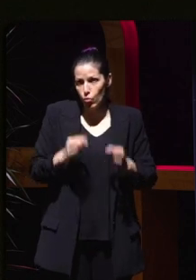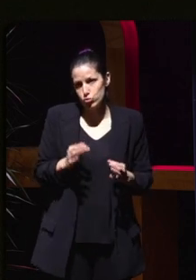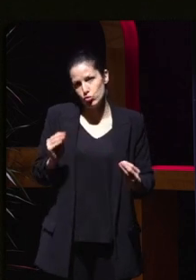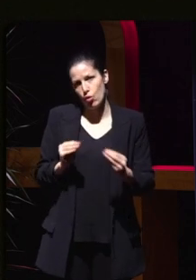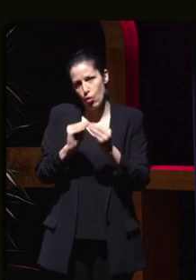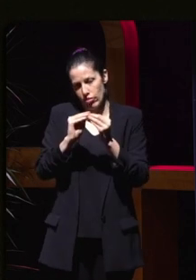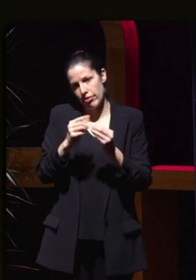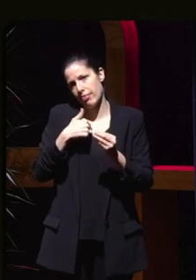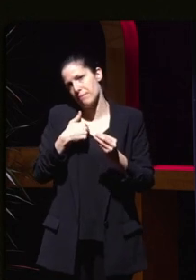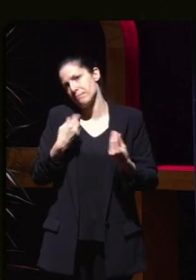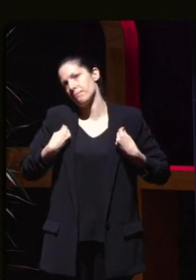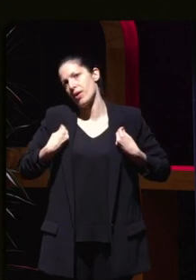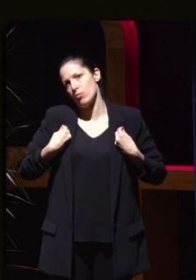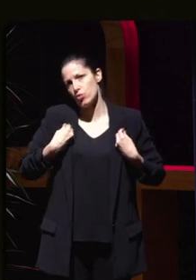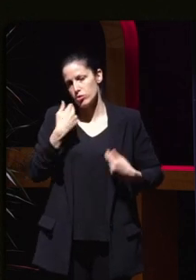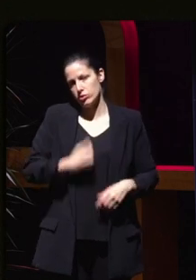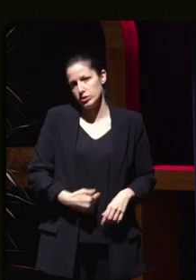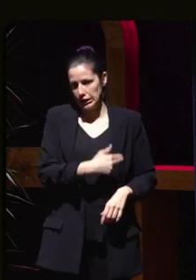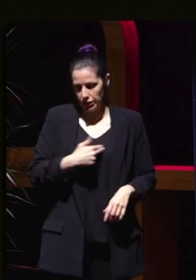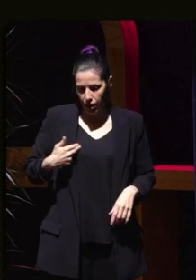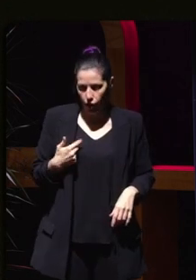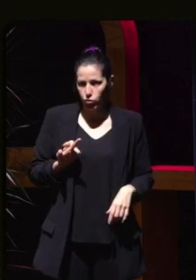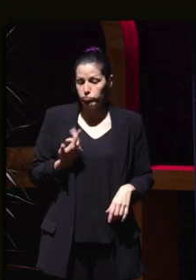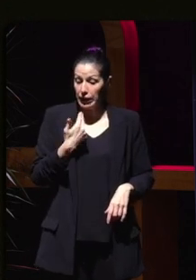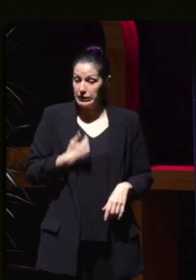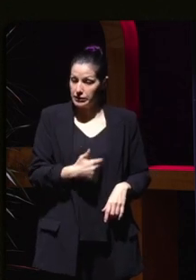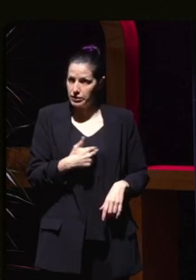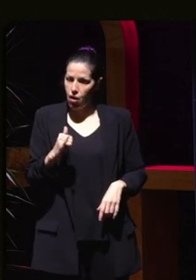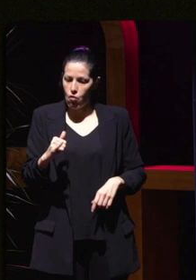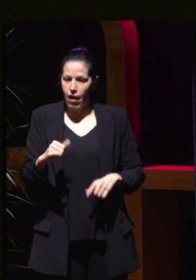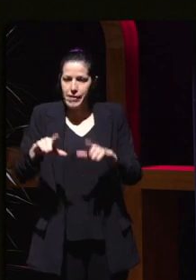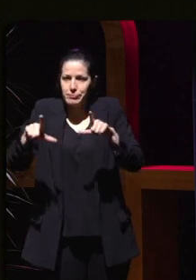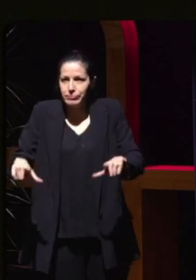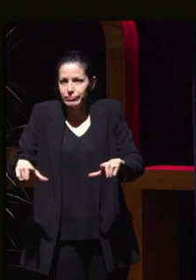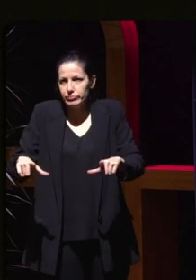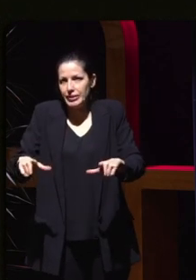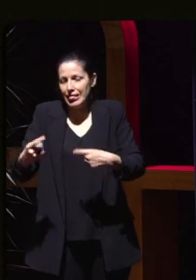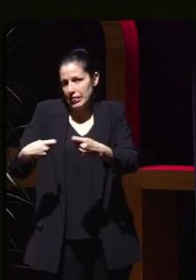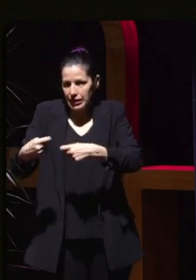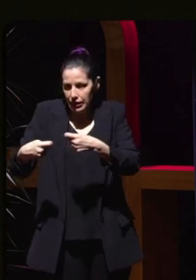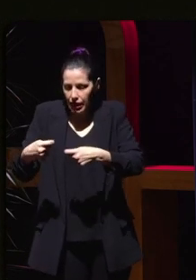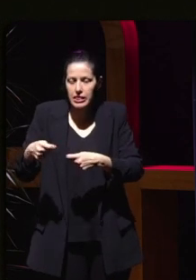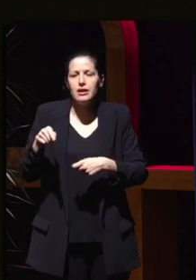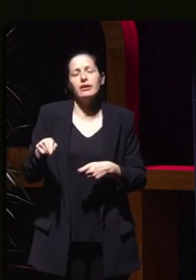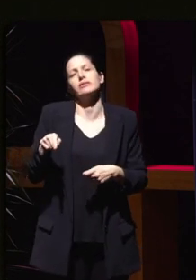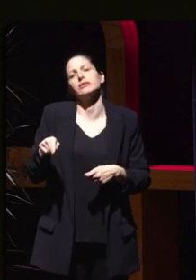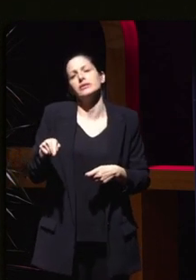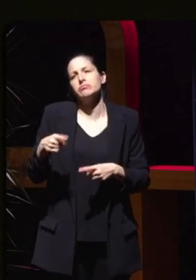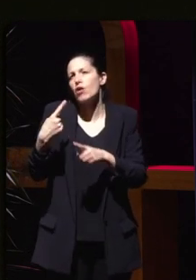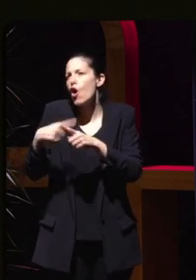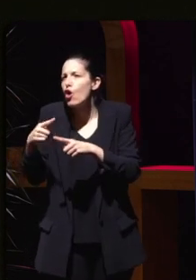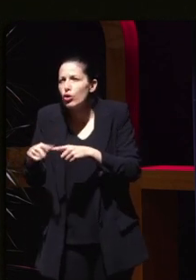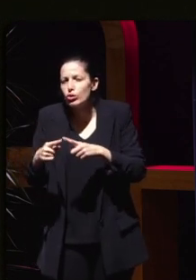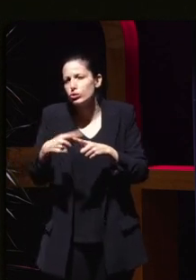entonces en Santiago había una tienda que que era de cosas